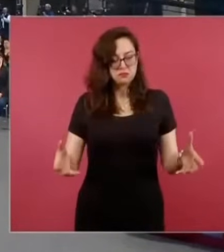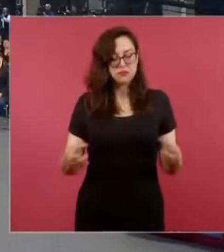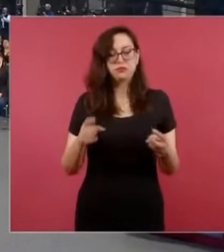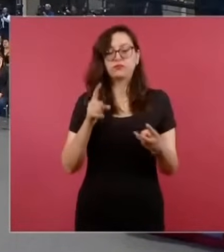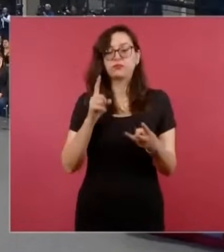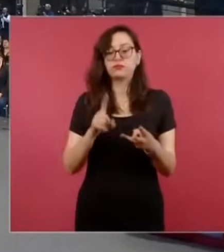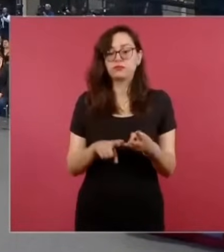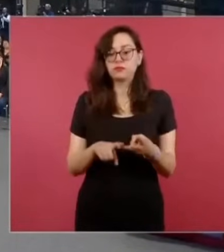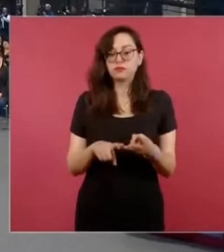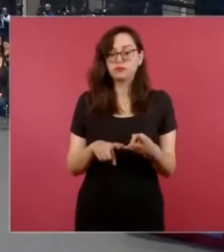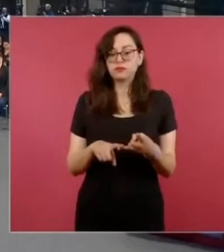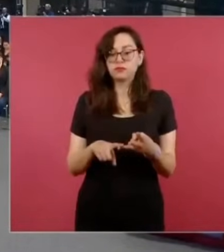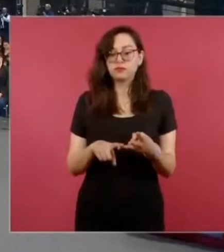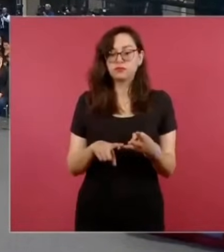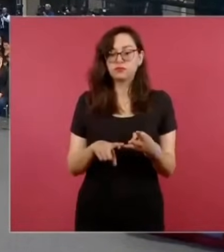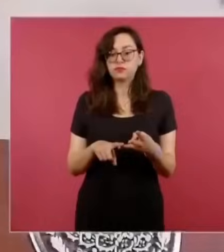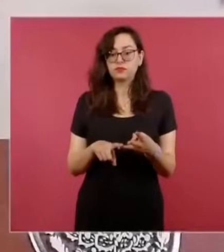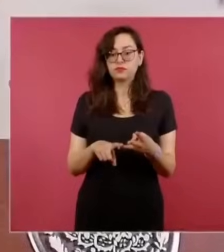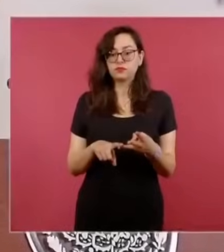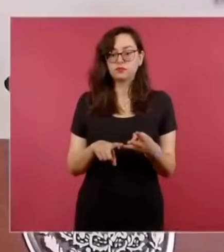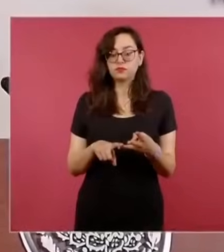la que